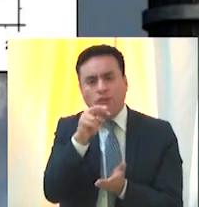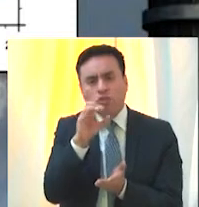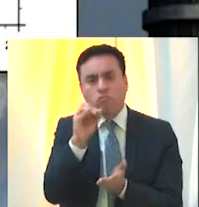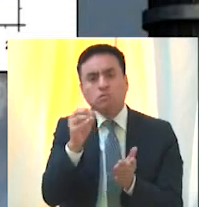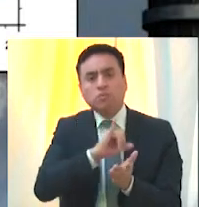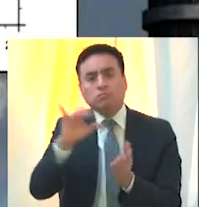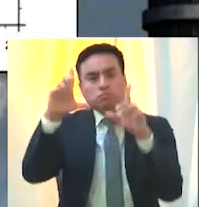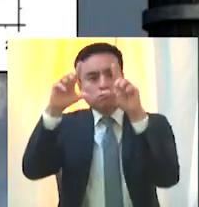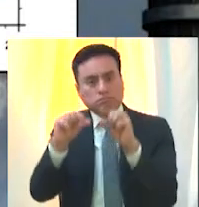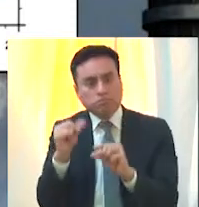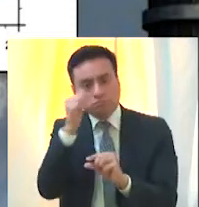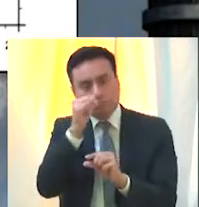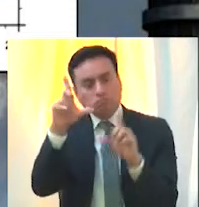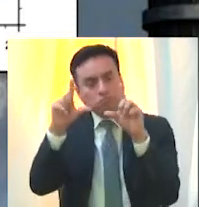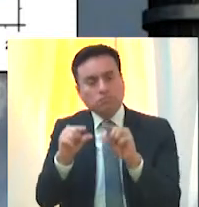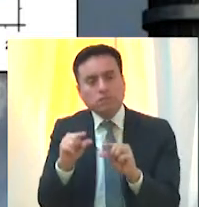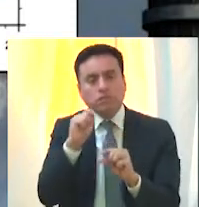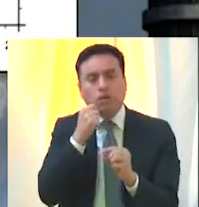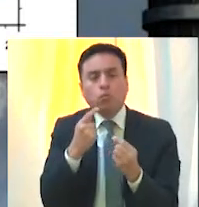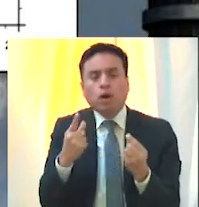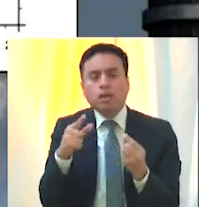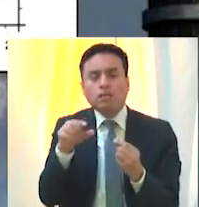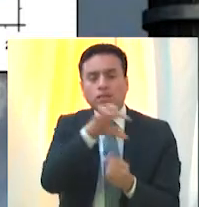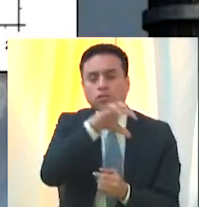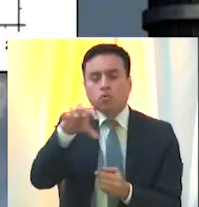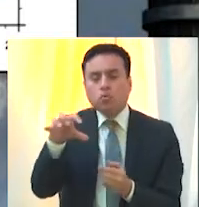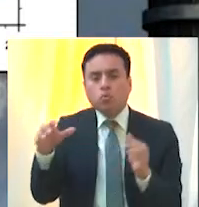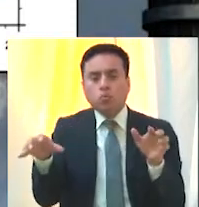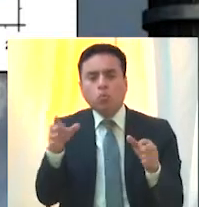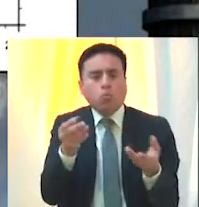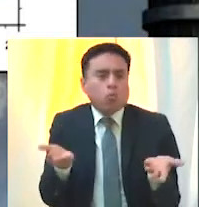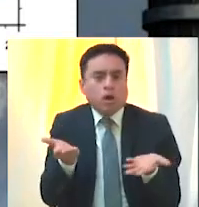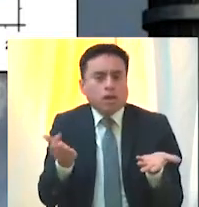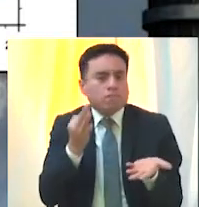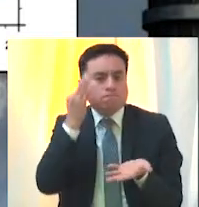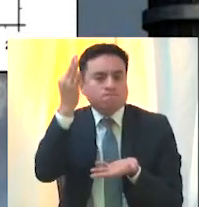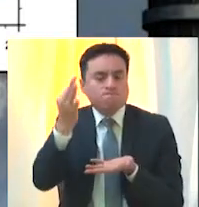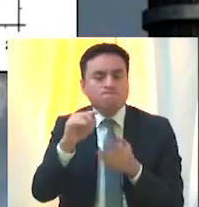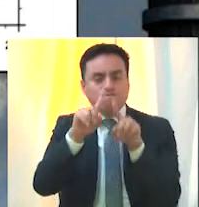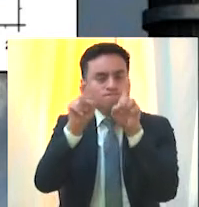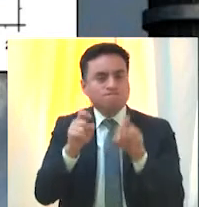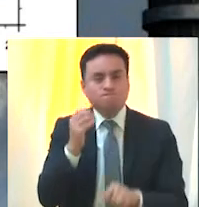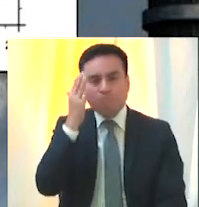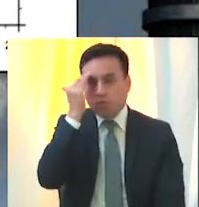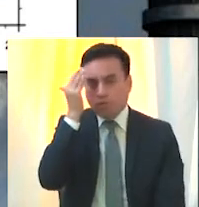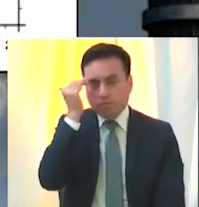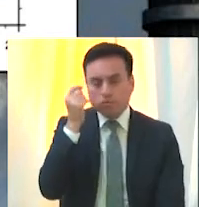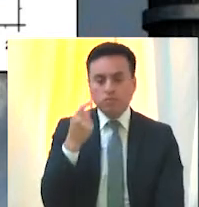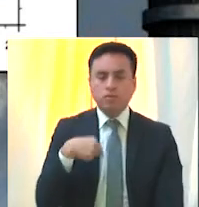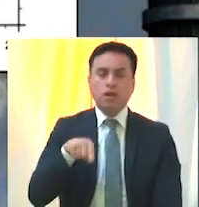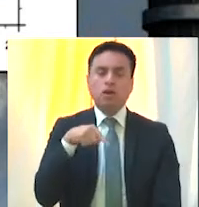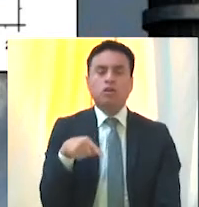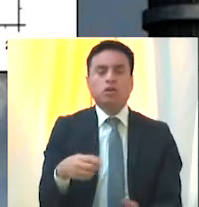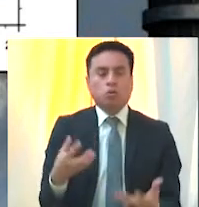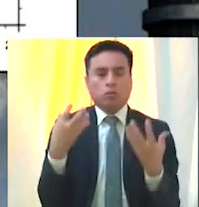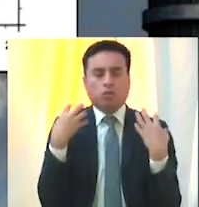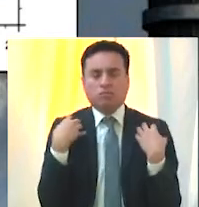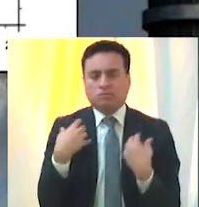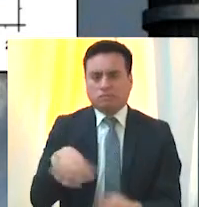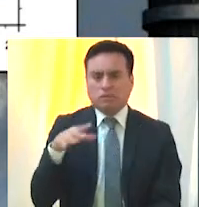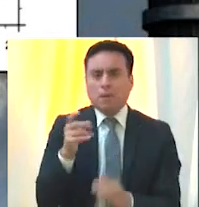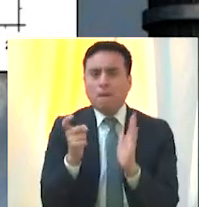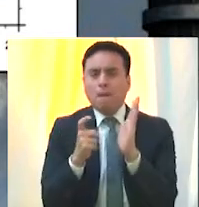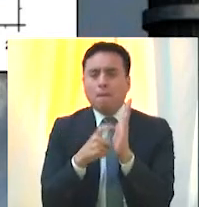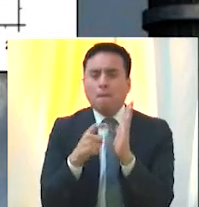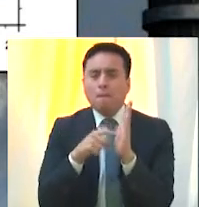emisiones. ¿Cuál de esos escenarios y cuál de los escenarios intermedios va a ser el que va a ocurrir? Realmente no lo sabemos y por lo tanto acá hay un juego un poquito